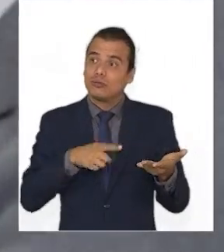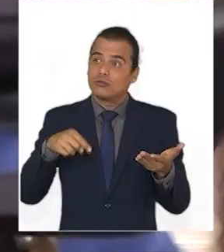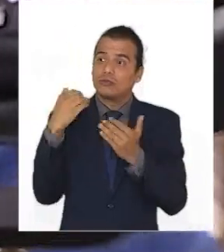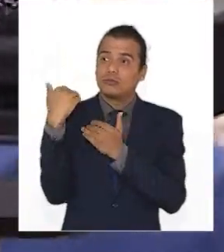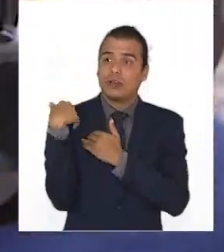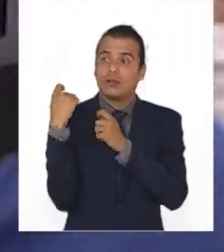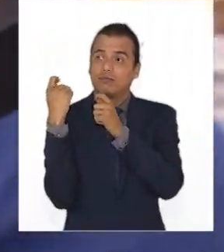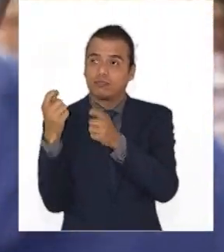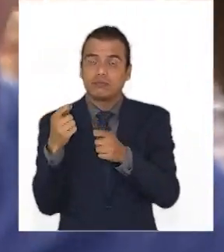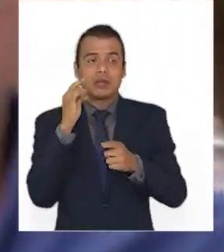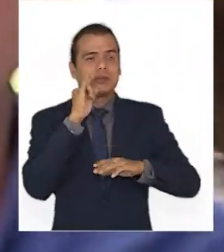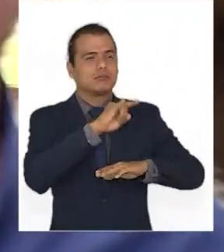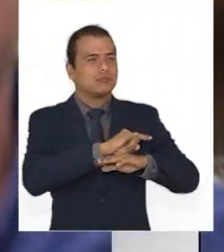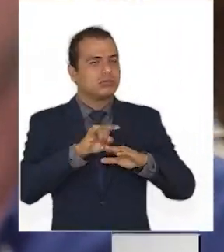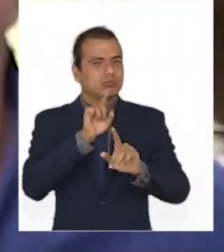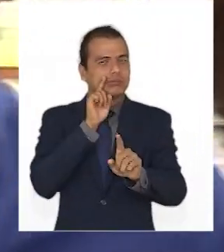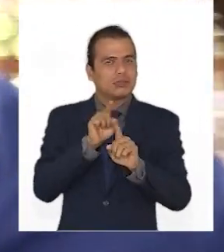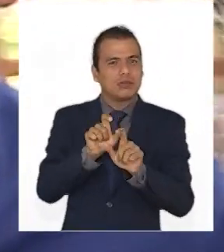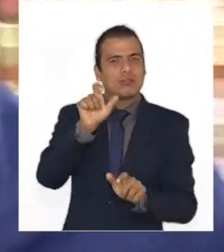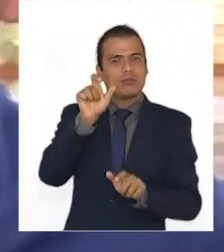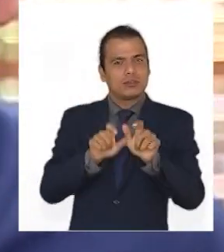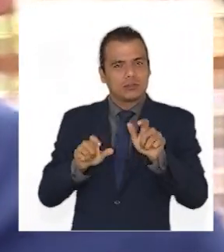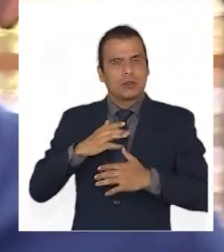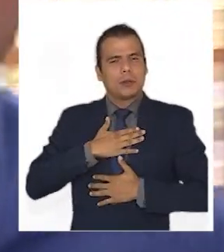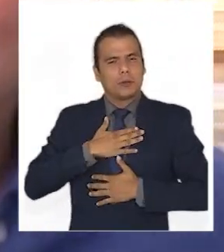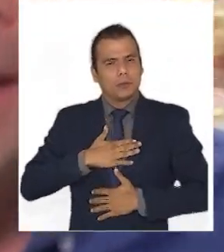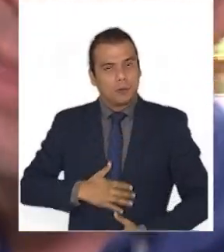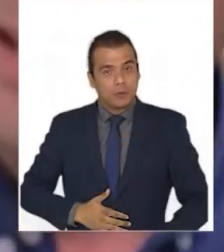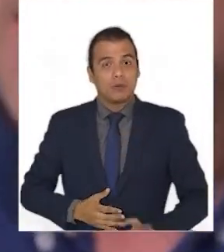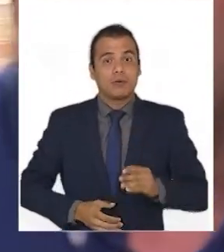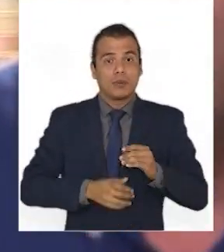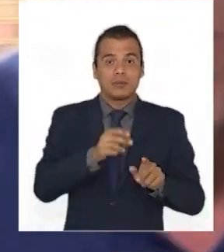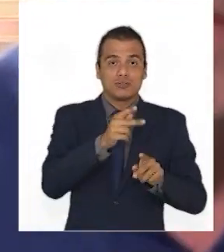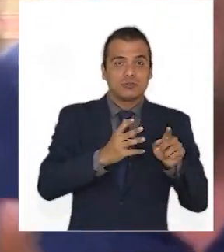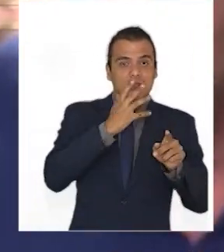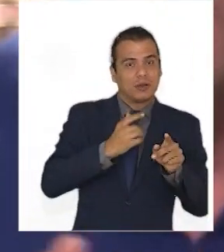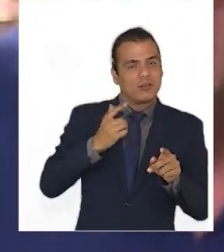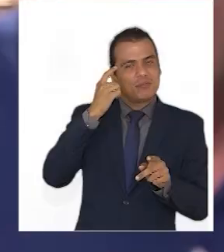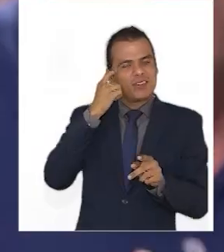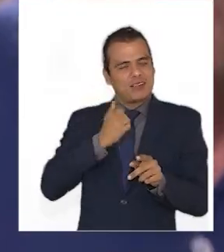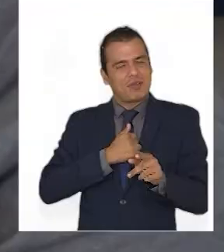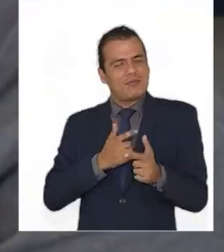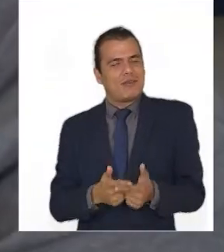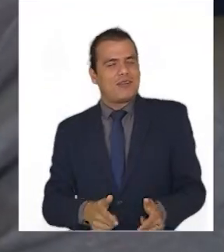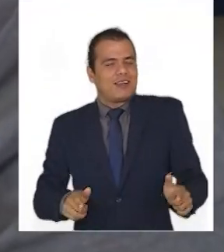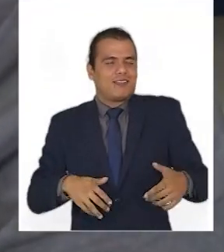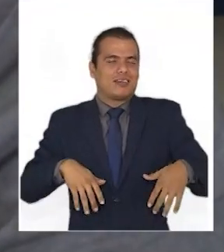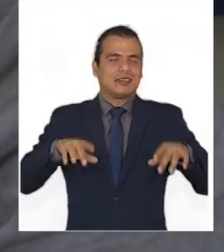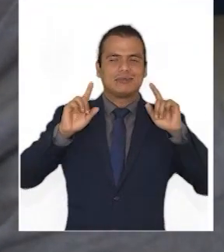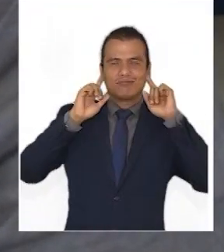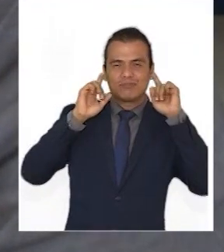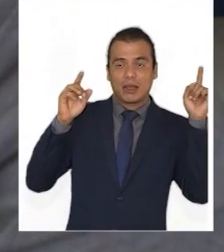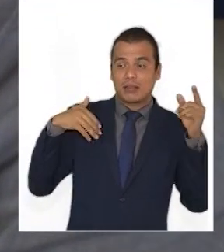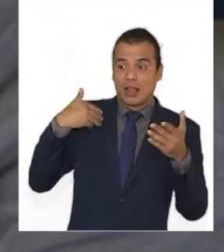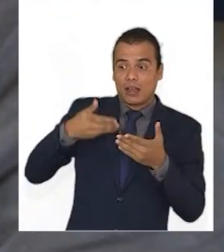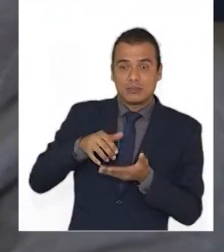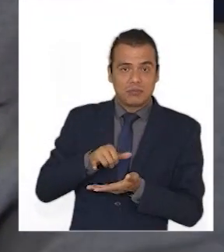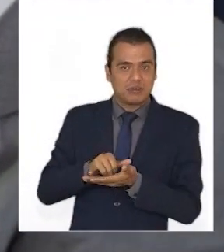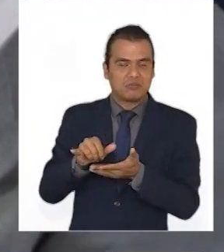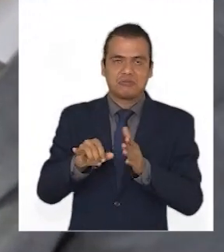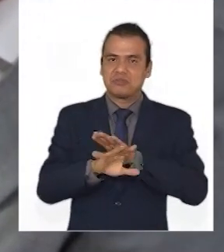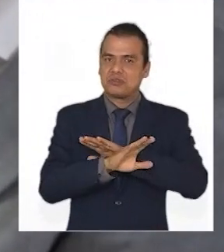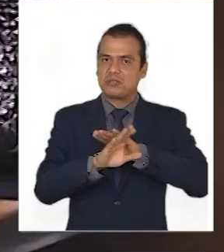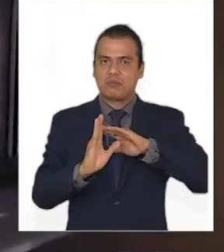que los ciudadanos nos sintamos más seguros y para que los ladrones entiendan que no van a poder estar volteando por ahí libremente como han